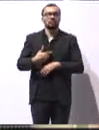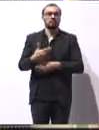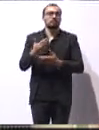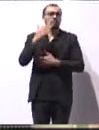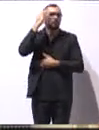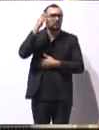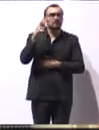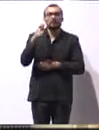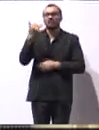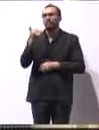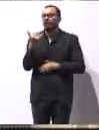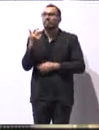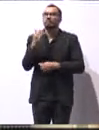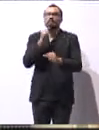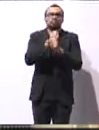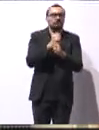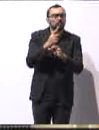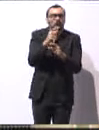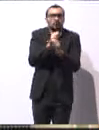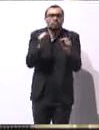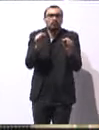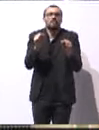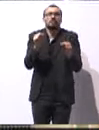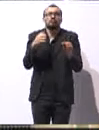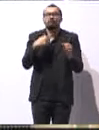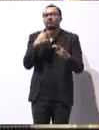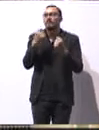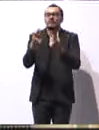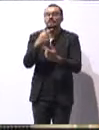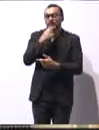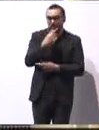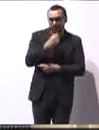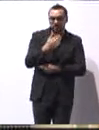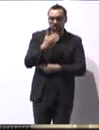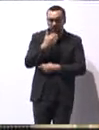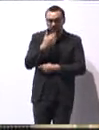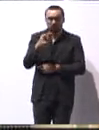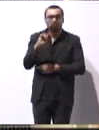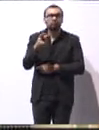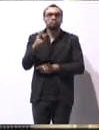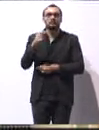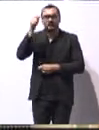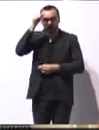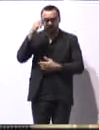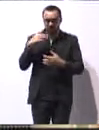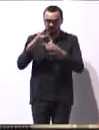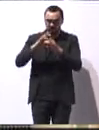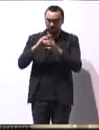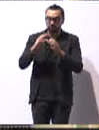por sus burocracias, no puede agilizar, pero sin embargo este